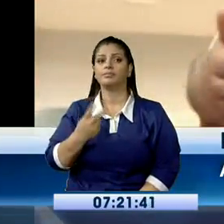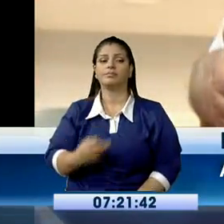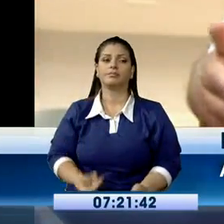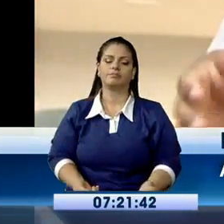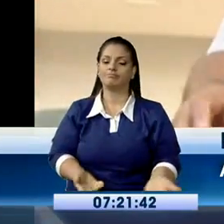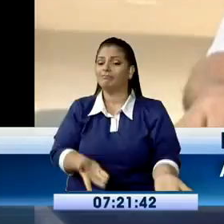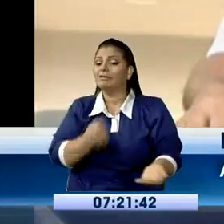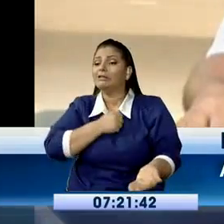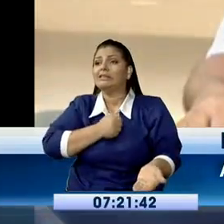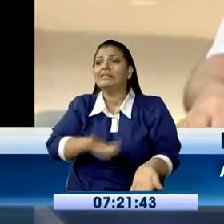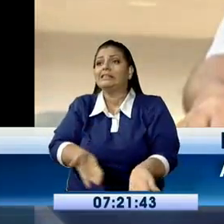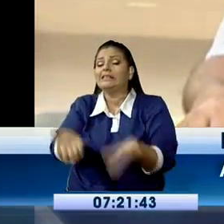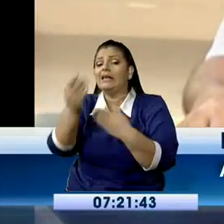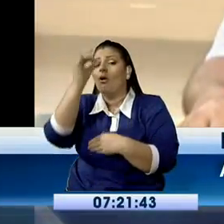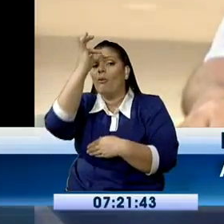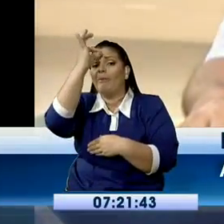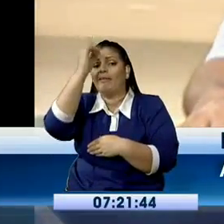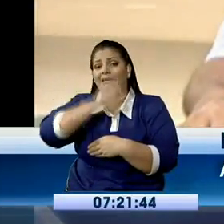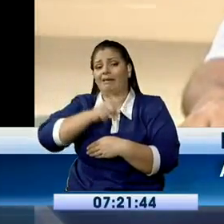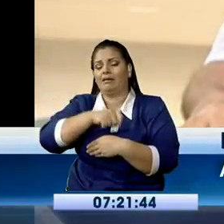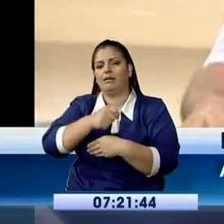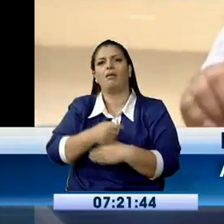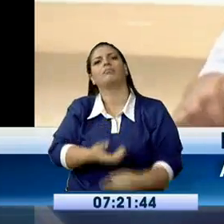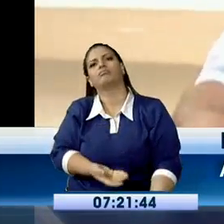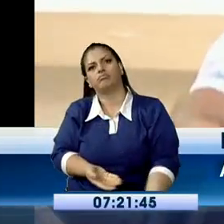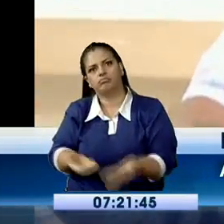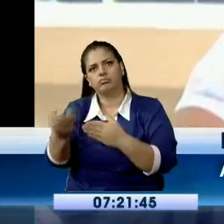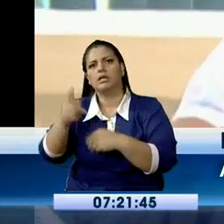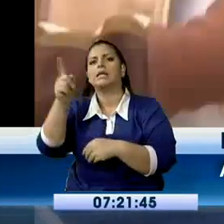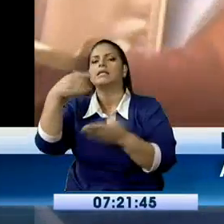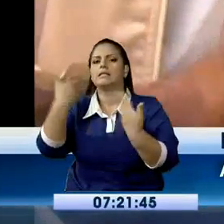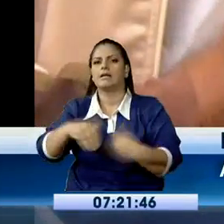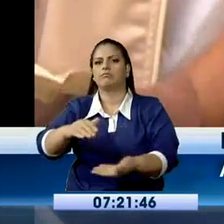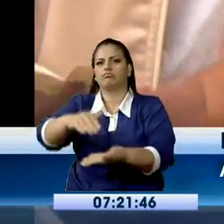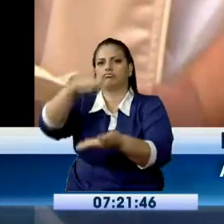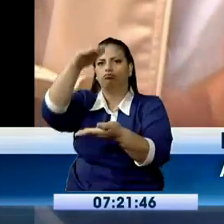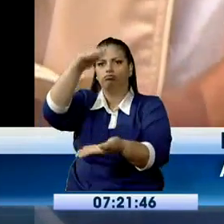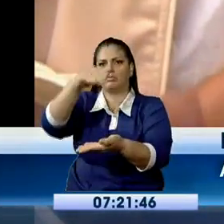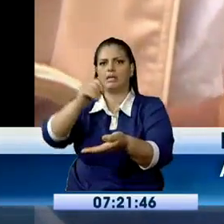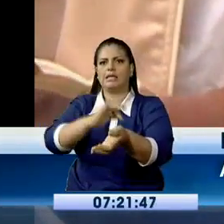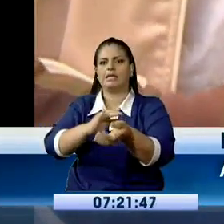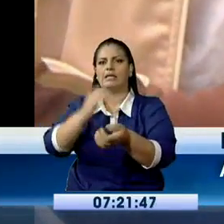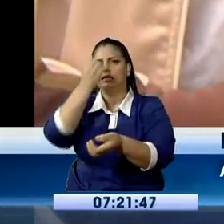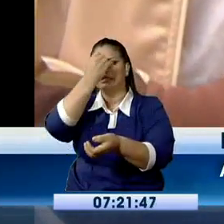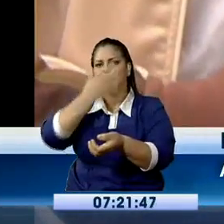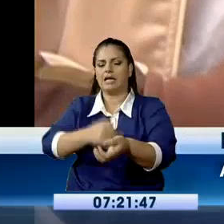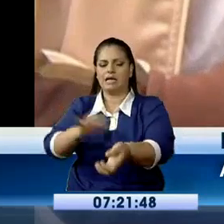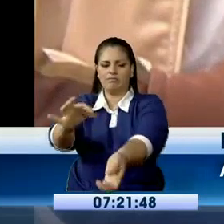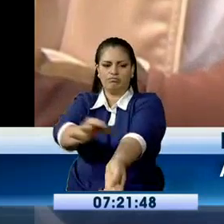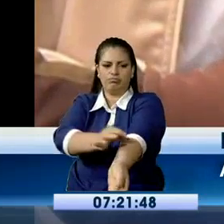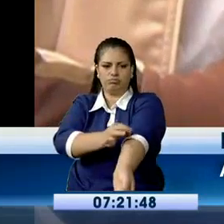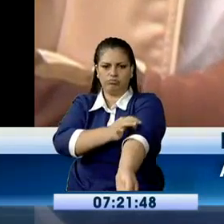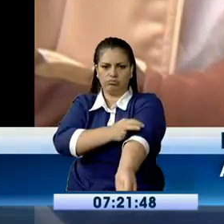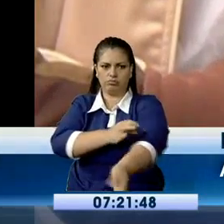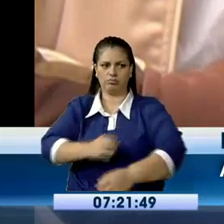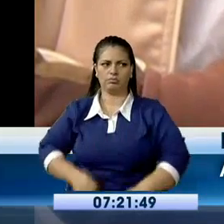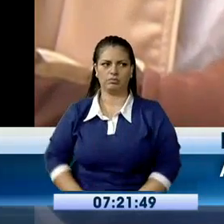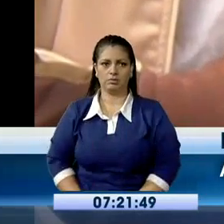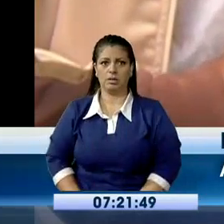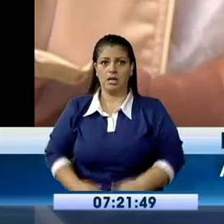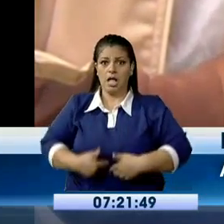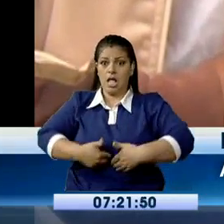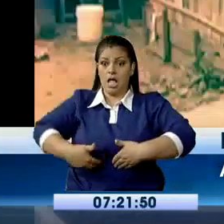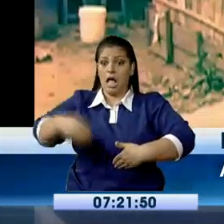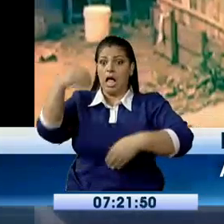la referencia respectiva a la unidad superior, en este caso hospital. Y le han hecho un lavado intestinal por lo que estaba teniendo